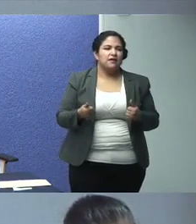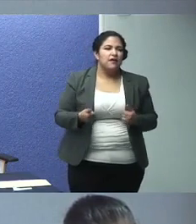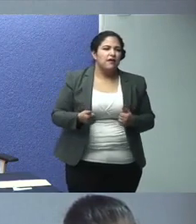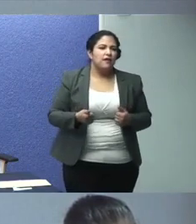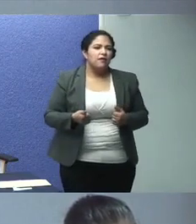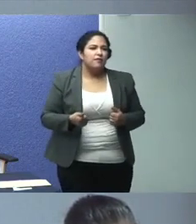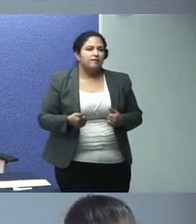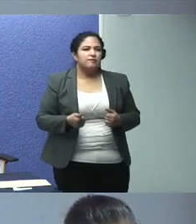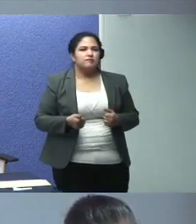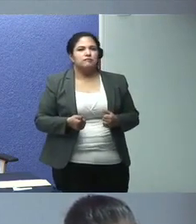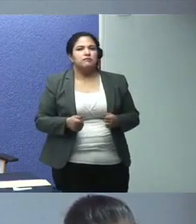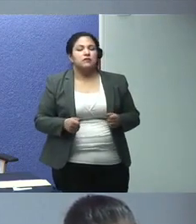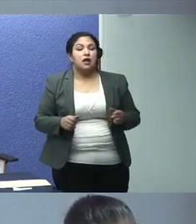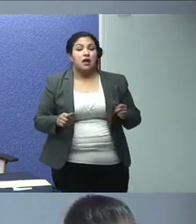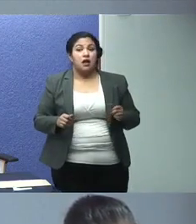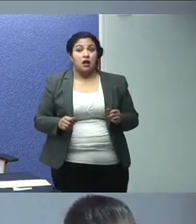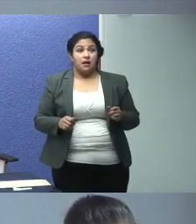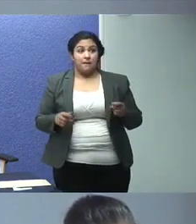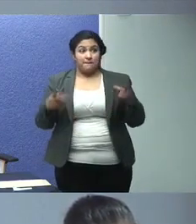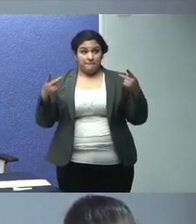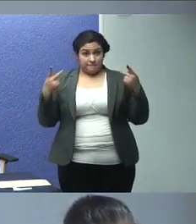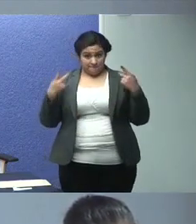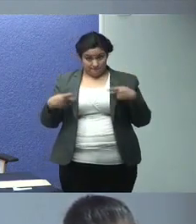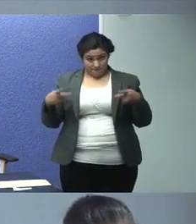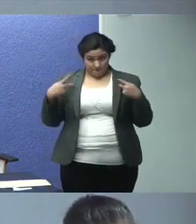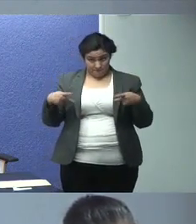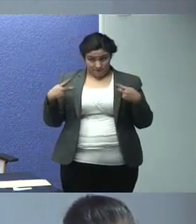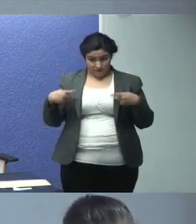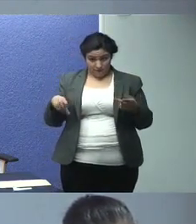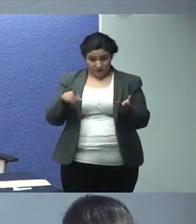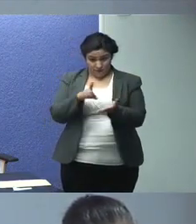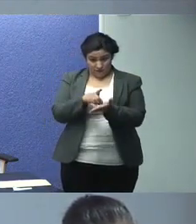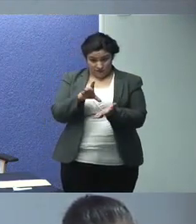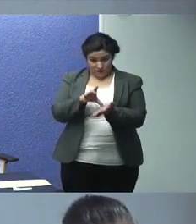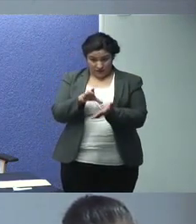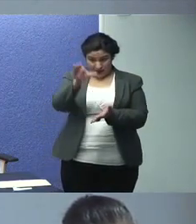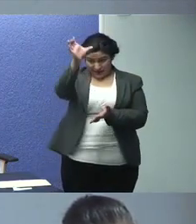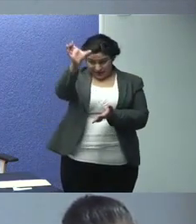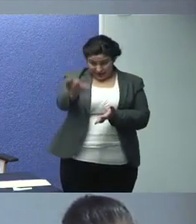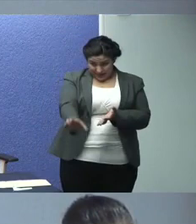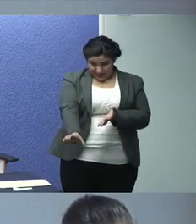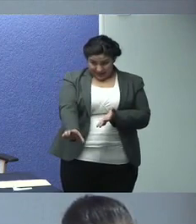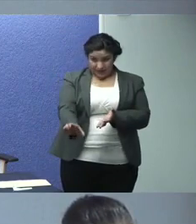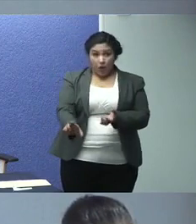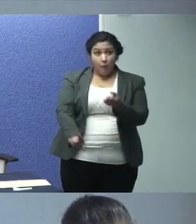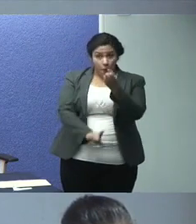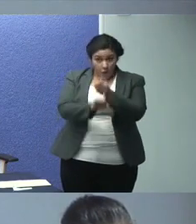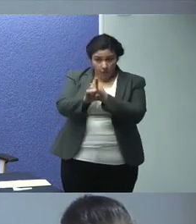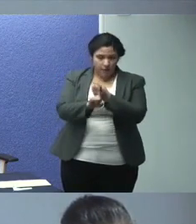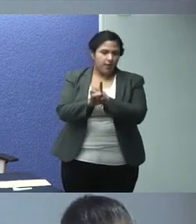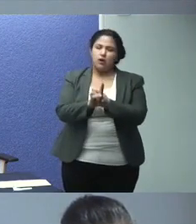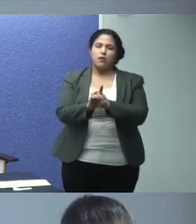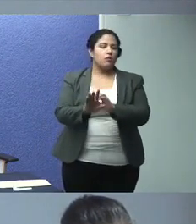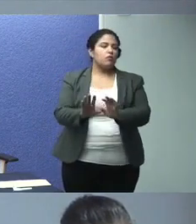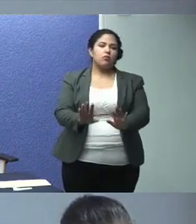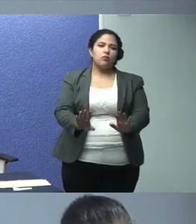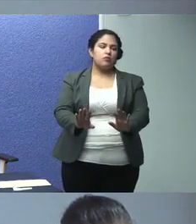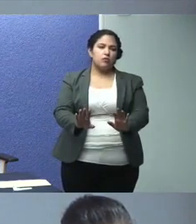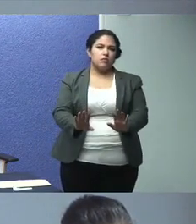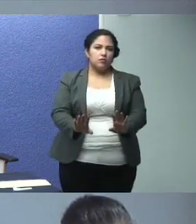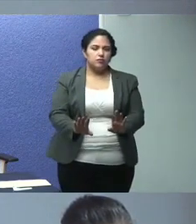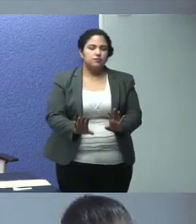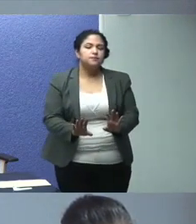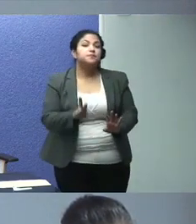problema físico es el problema de la discapacidad y del sujeto. Yo creo que si abordamos desde lo que